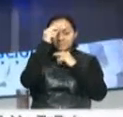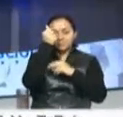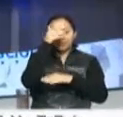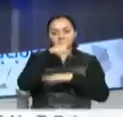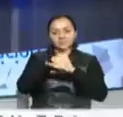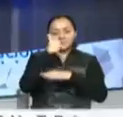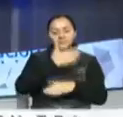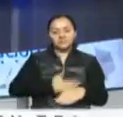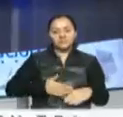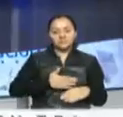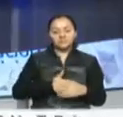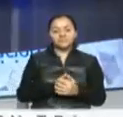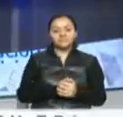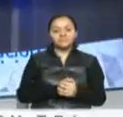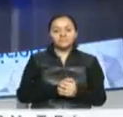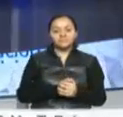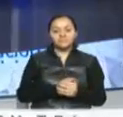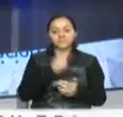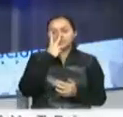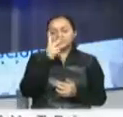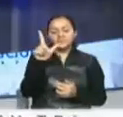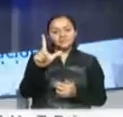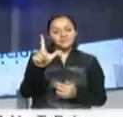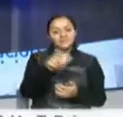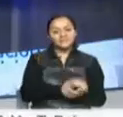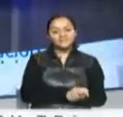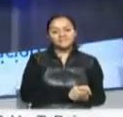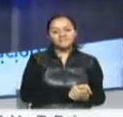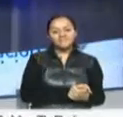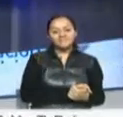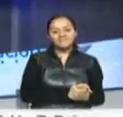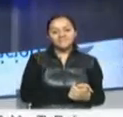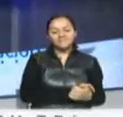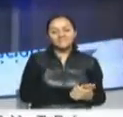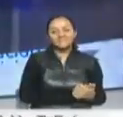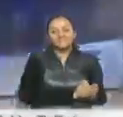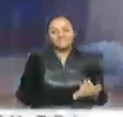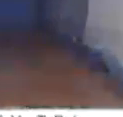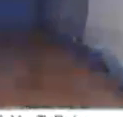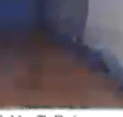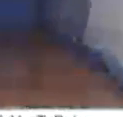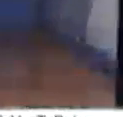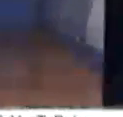Buenas tardes y buen provecho. Conmigo, hasta el lunes a las 13 horas. Buen fin de semana.